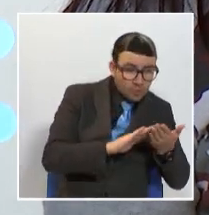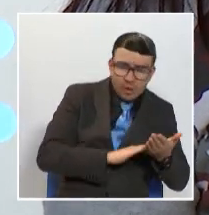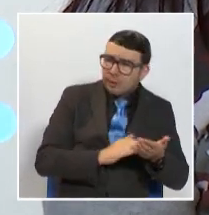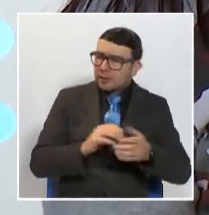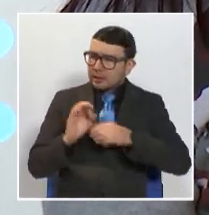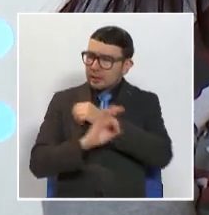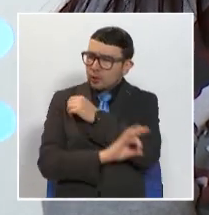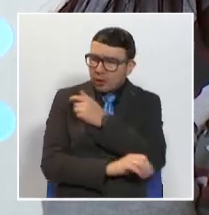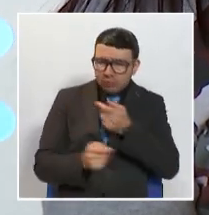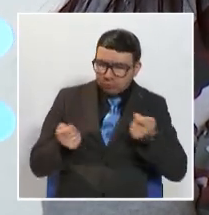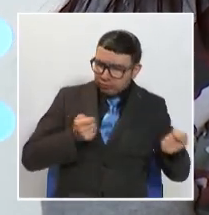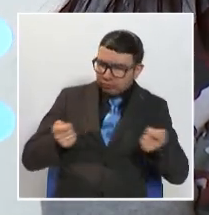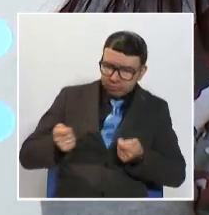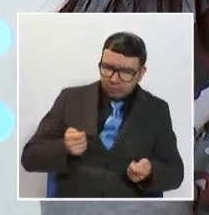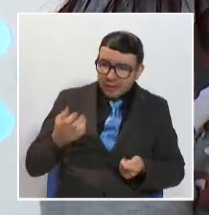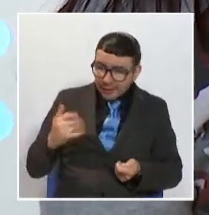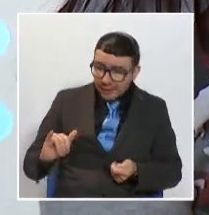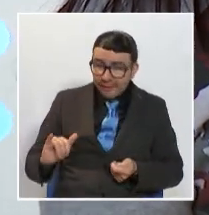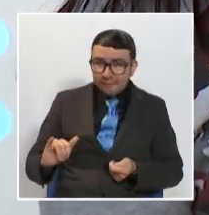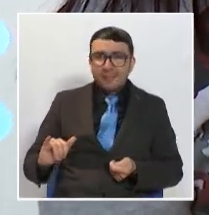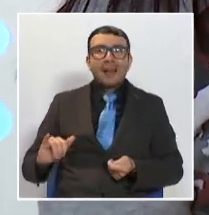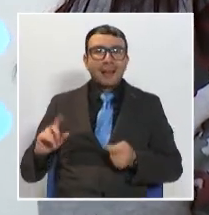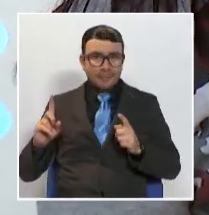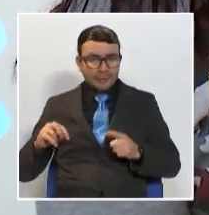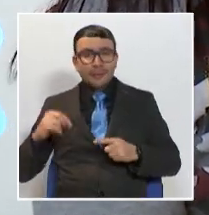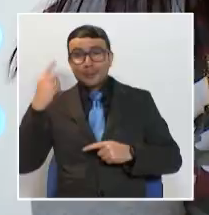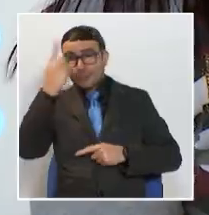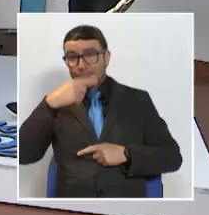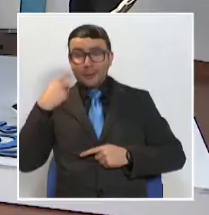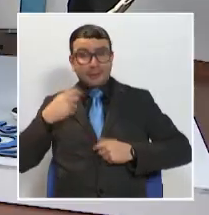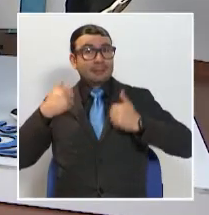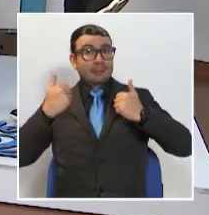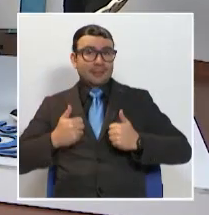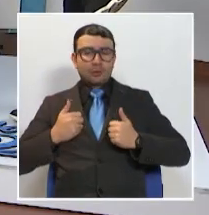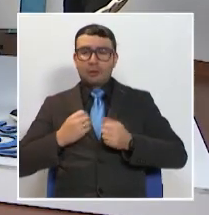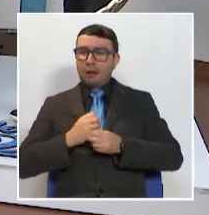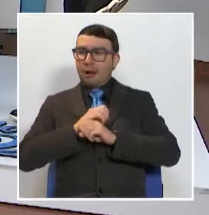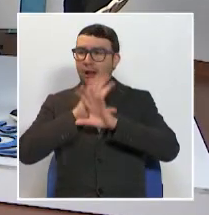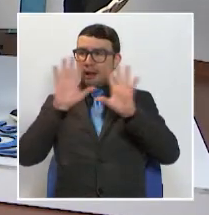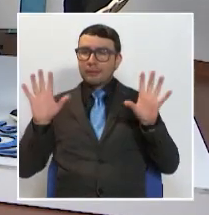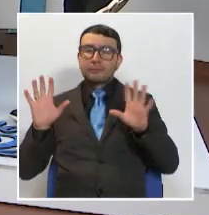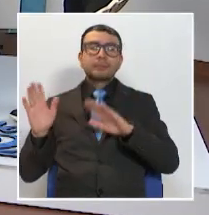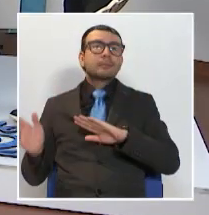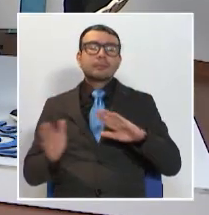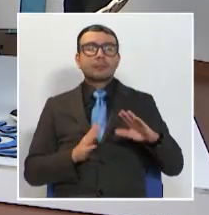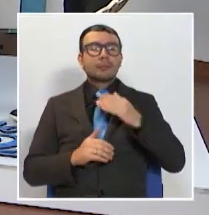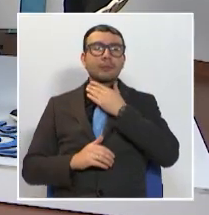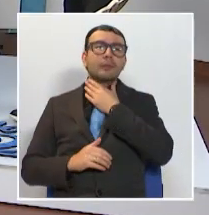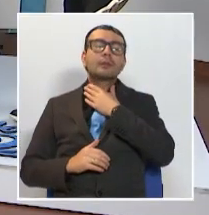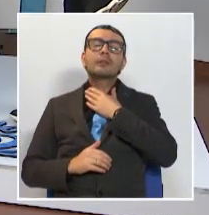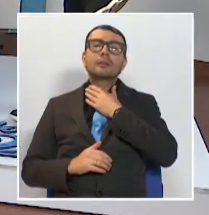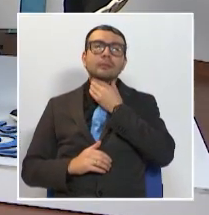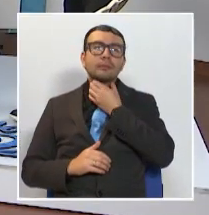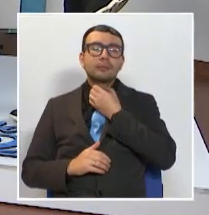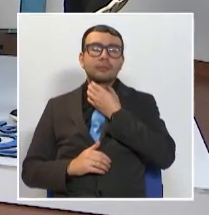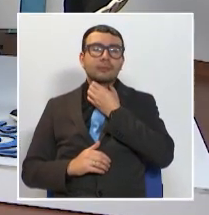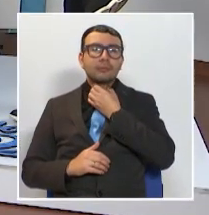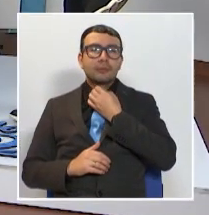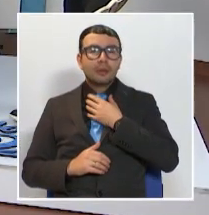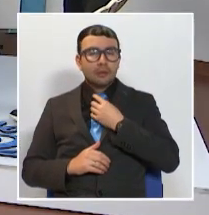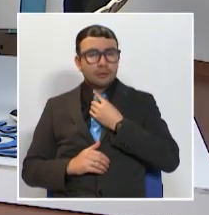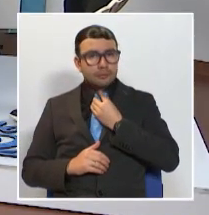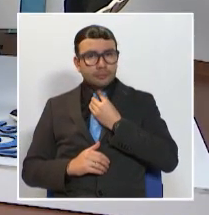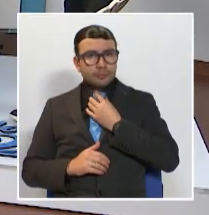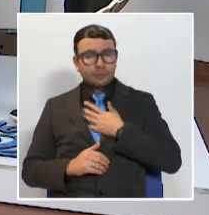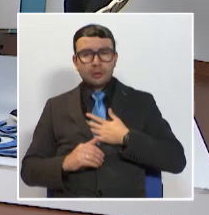enfermedad autoinmune de la piel también mejora. Una pregunta, doctor Jaime Alberto. Él tiene